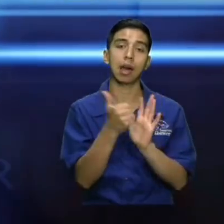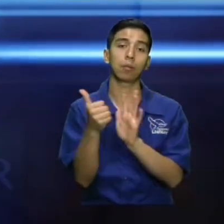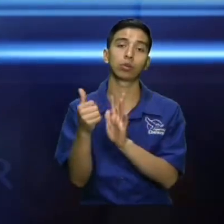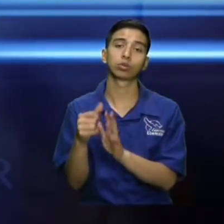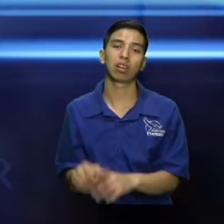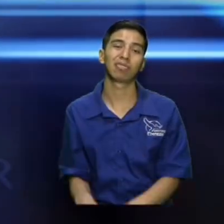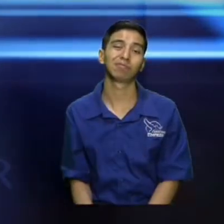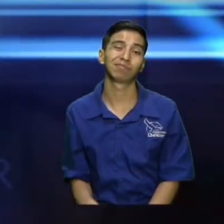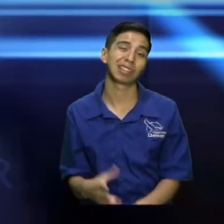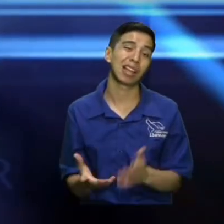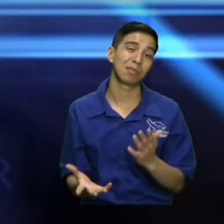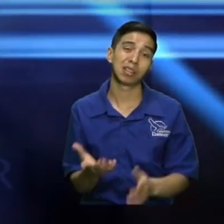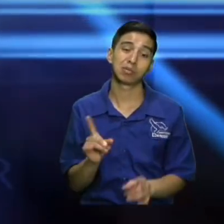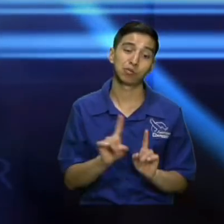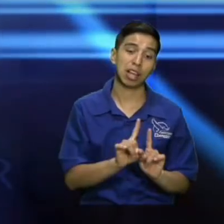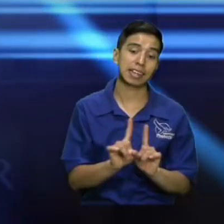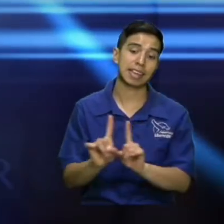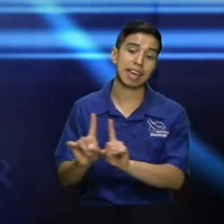una guianza.